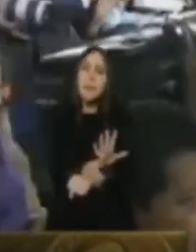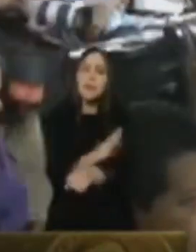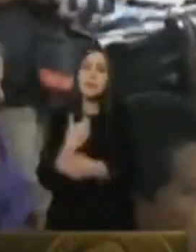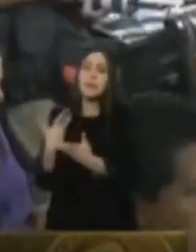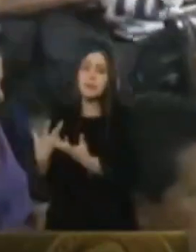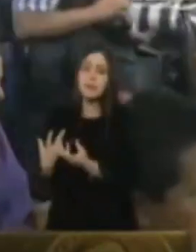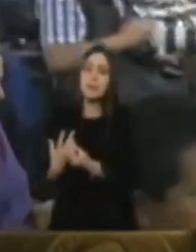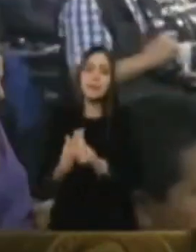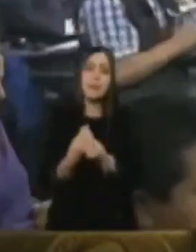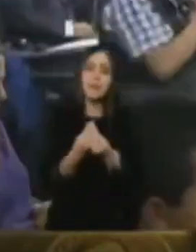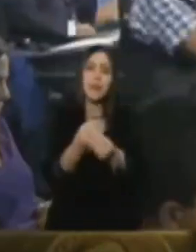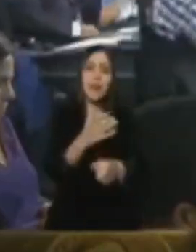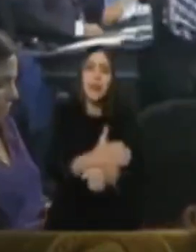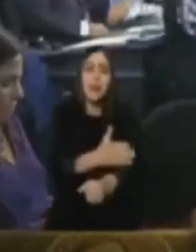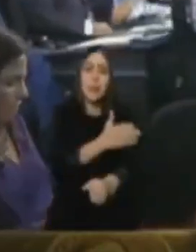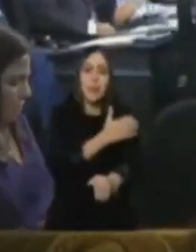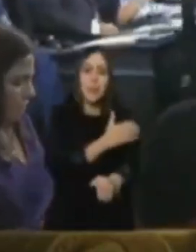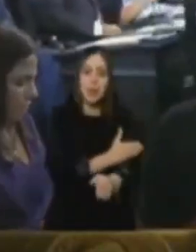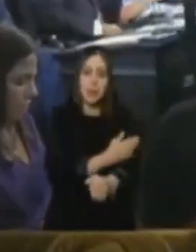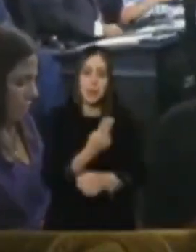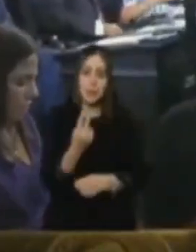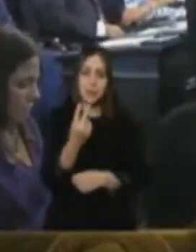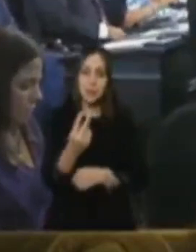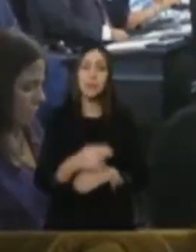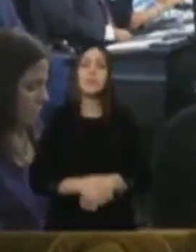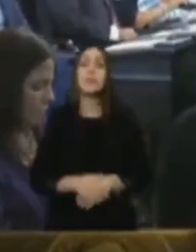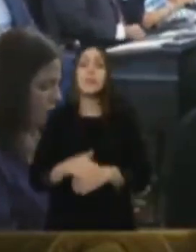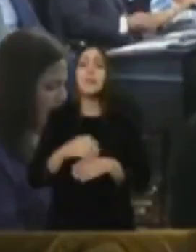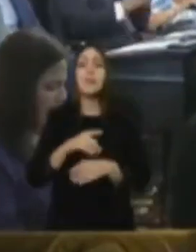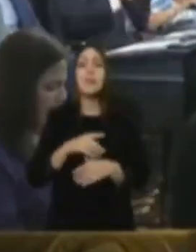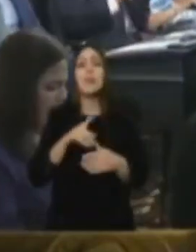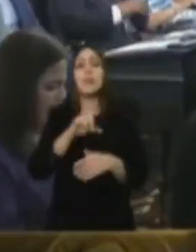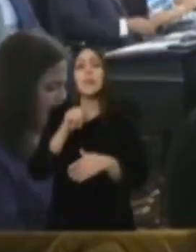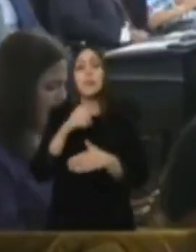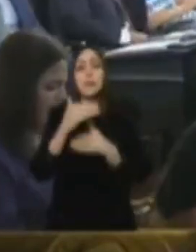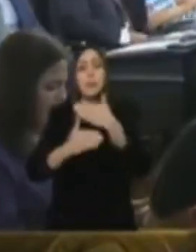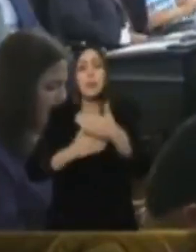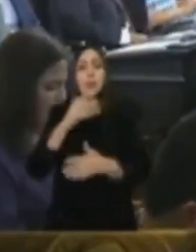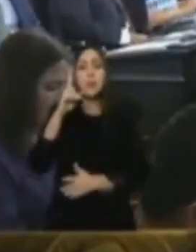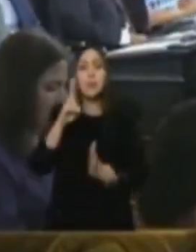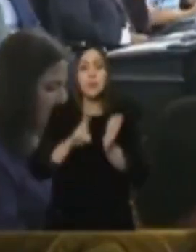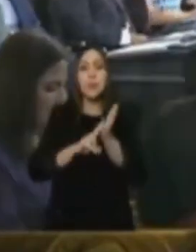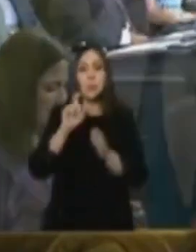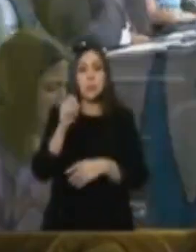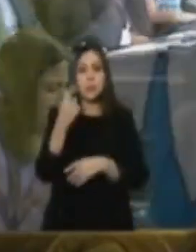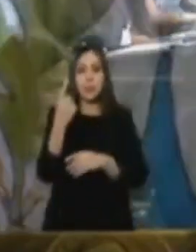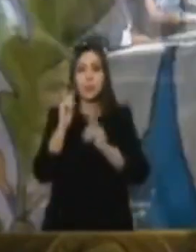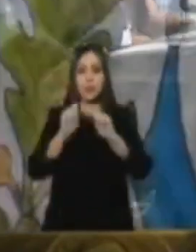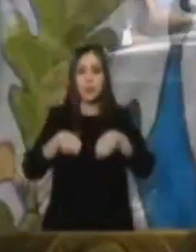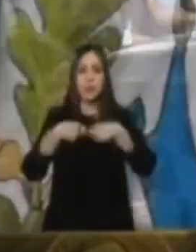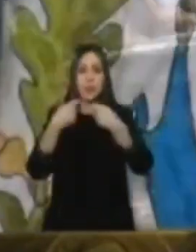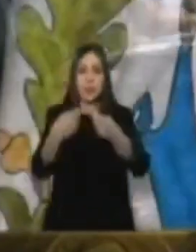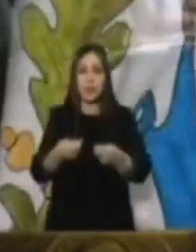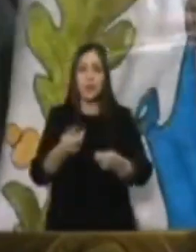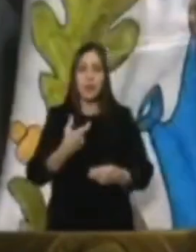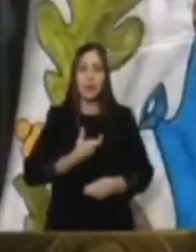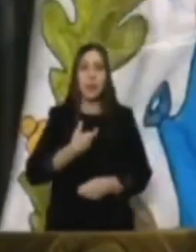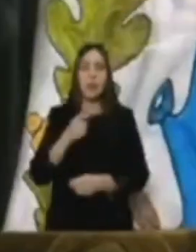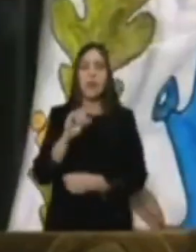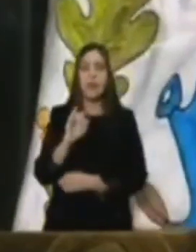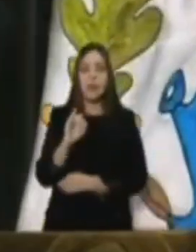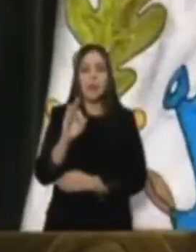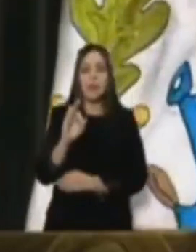emoción. Y en 2021, la economista Eugenia Martínez, quien